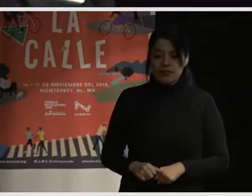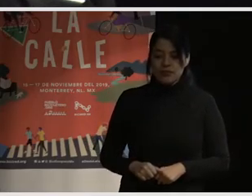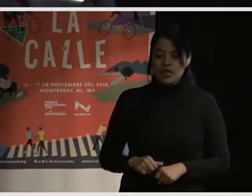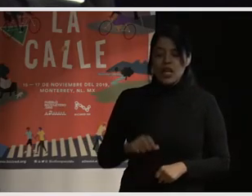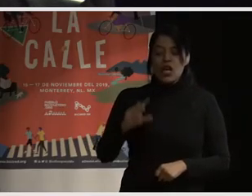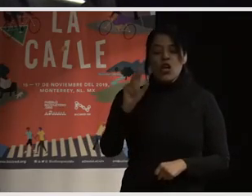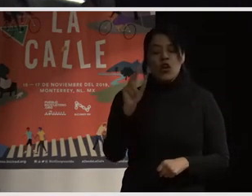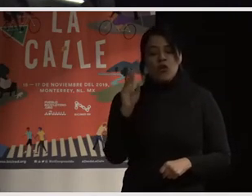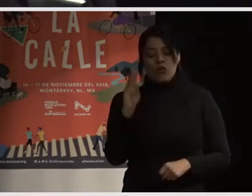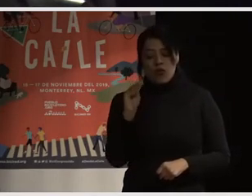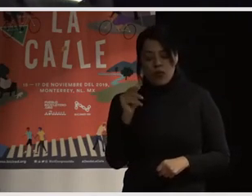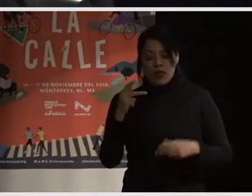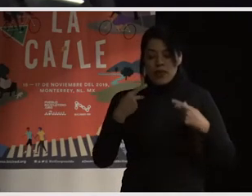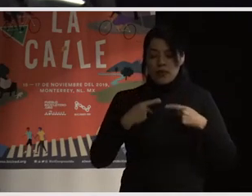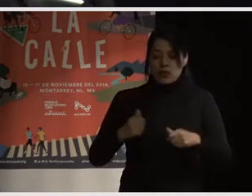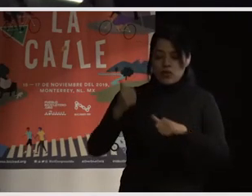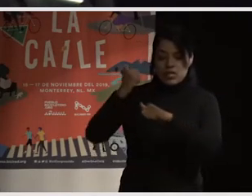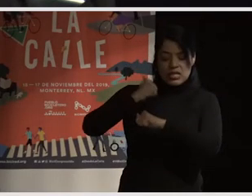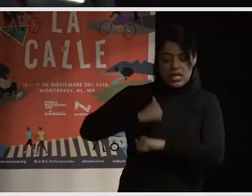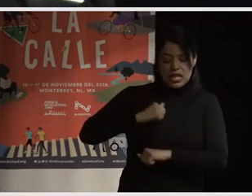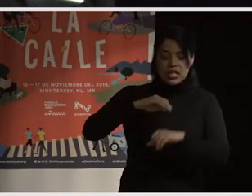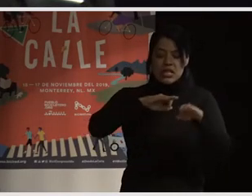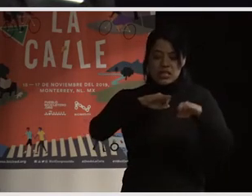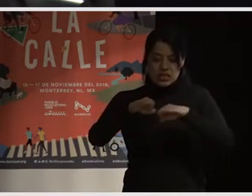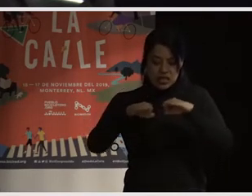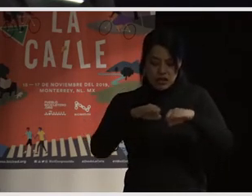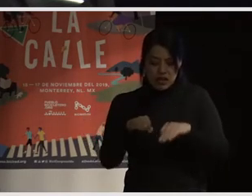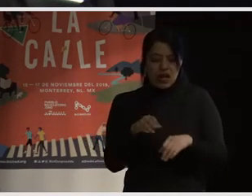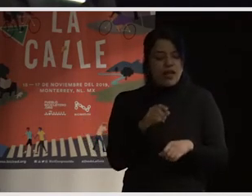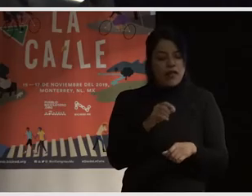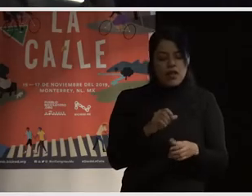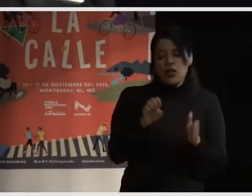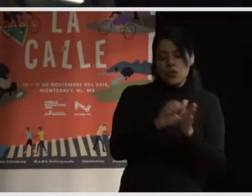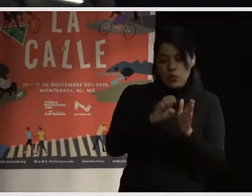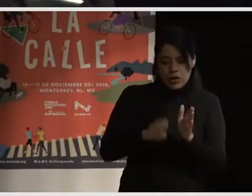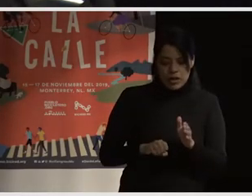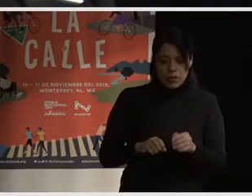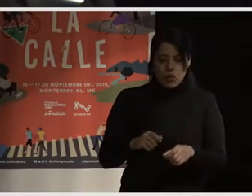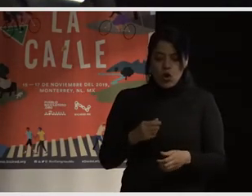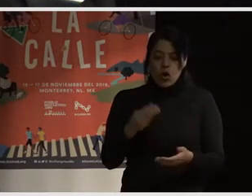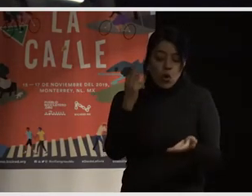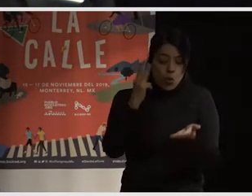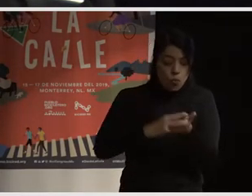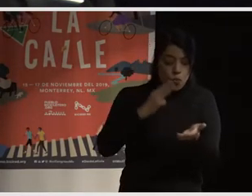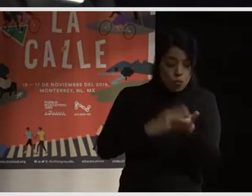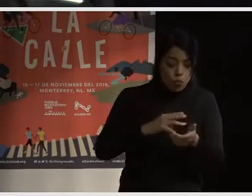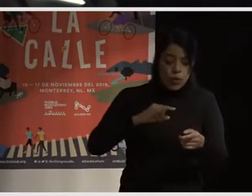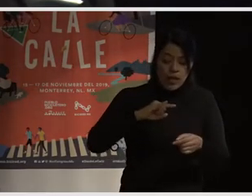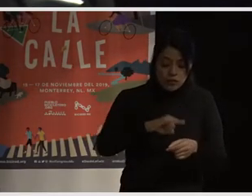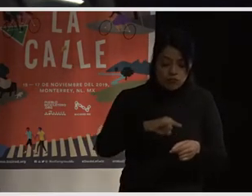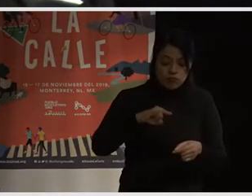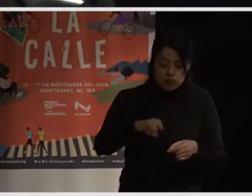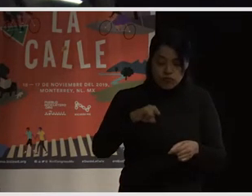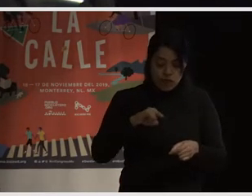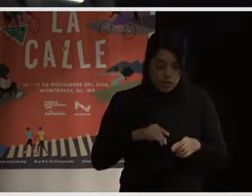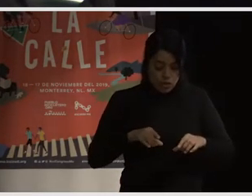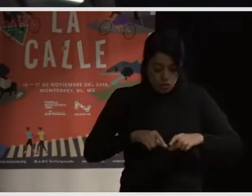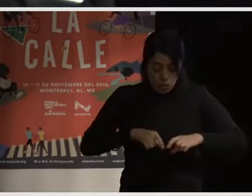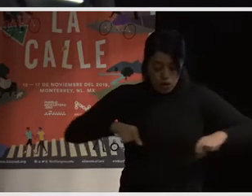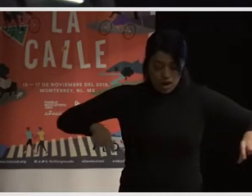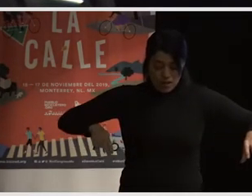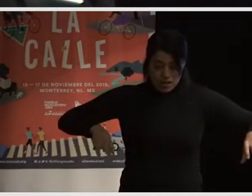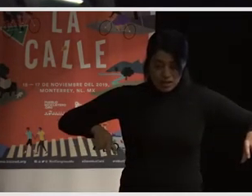de 90 agentes en calle haciendo sanciones por estacionarse en la banqueta lo sancionamos y es muy feliz nos da mucha